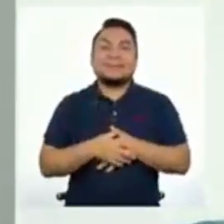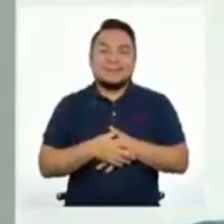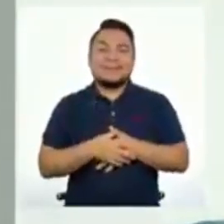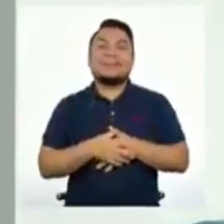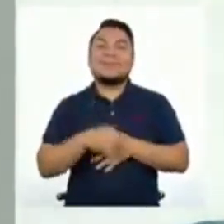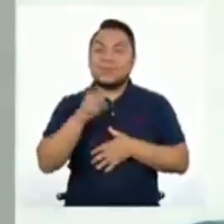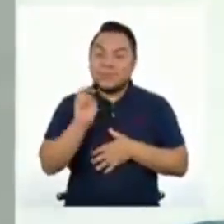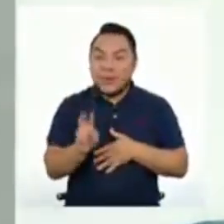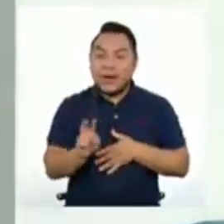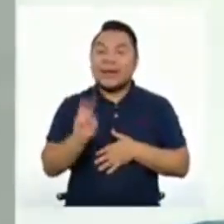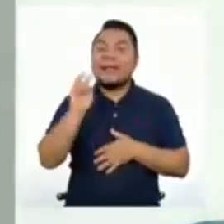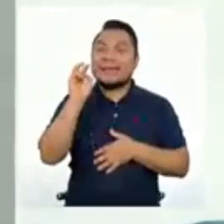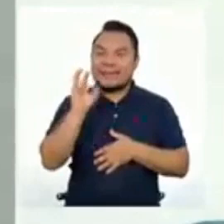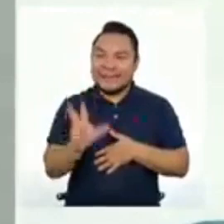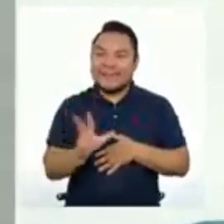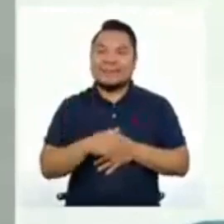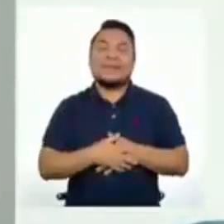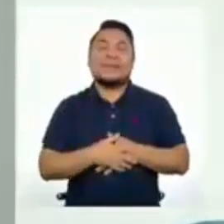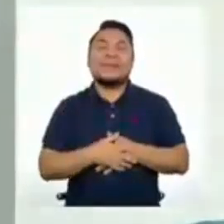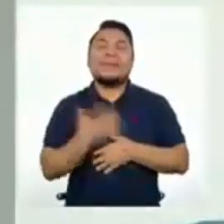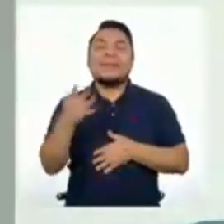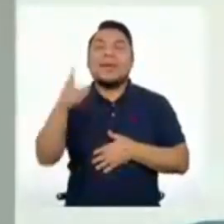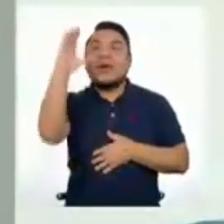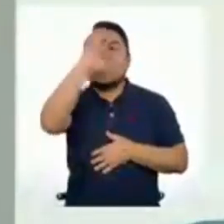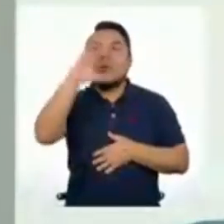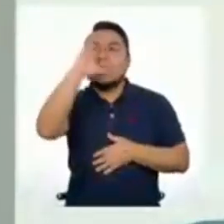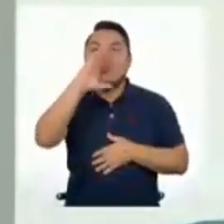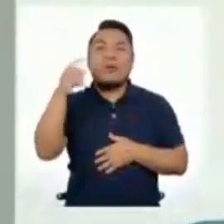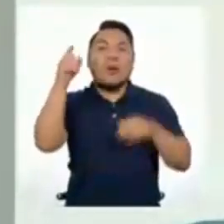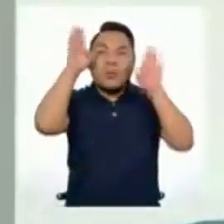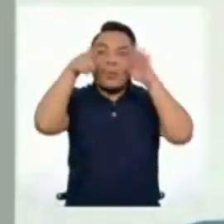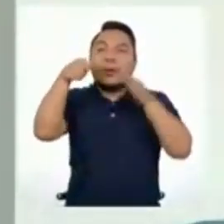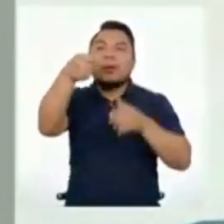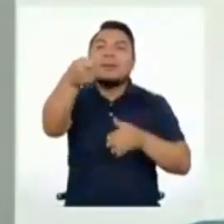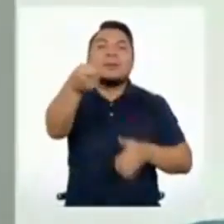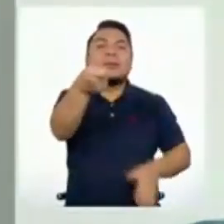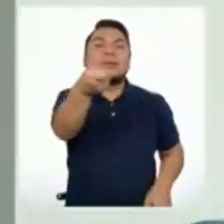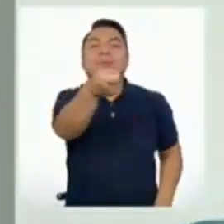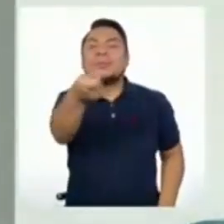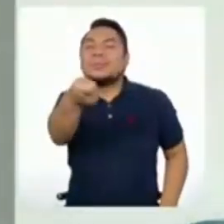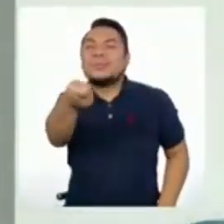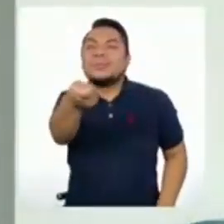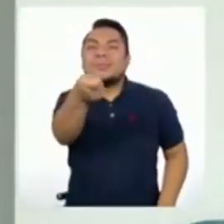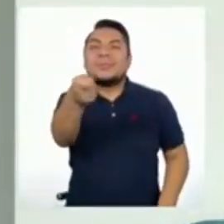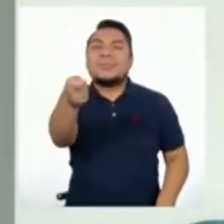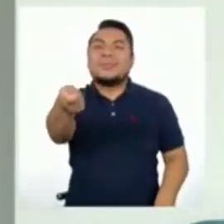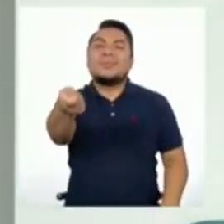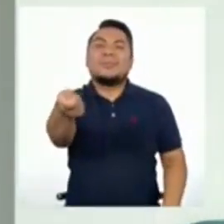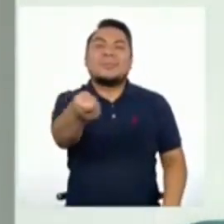Yo sí. 3. ¡A ponerle la cola al burro! ¡Ponerle la cola al burro!